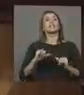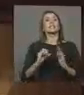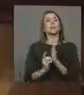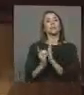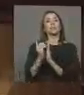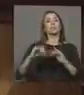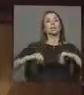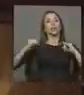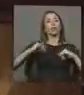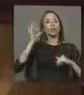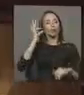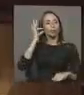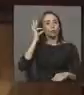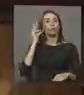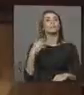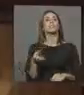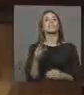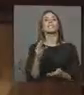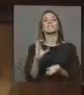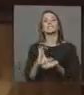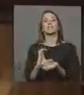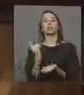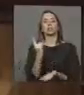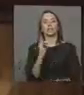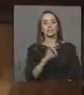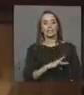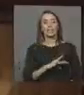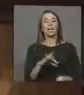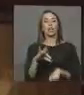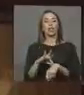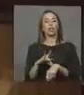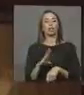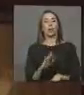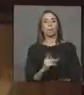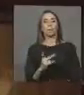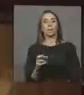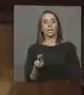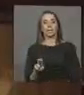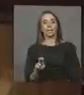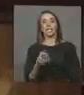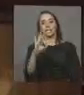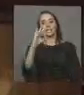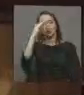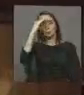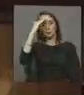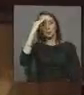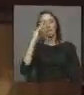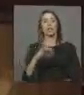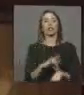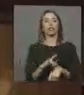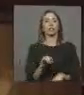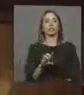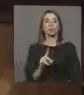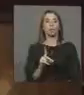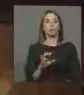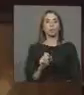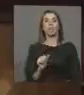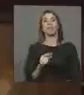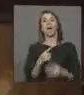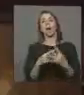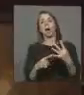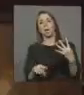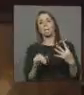adolescente Centro Semera de la Universidad de Chile, el doctor Jorge Becker Valdivieso, especialista, doctor Oswaldo Sepúlveda, Rubí